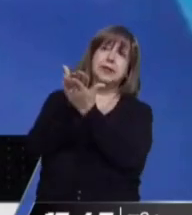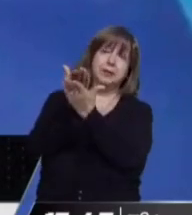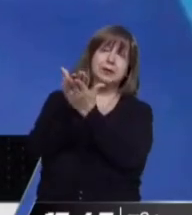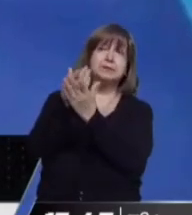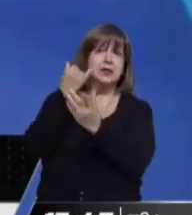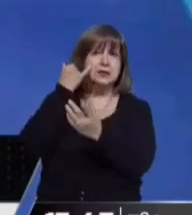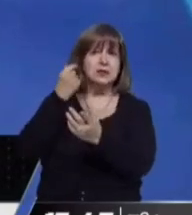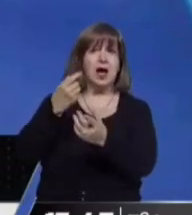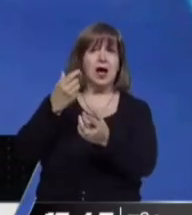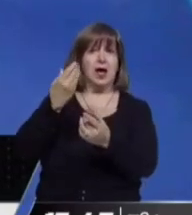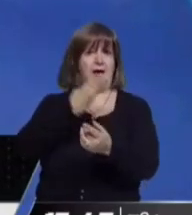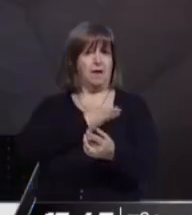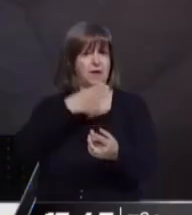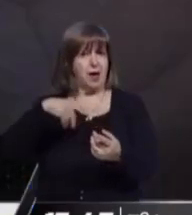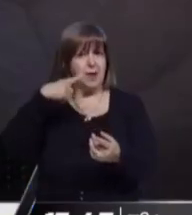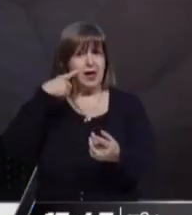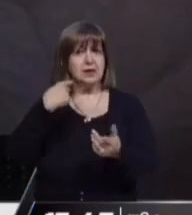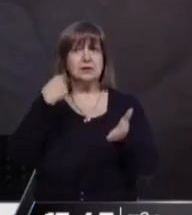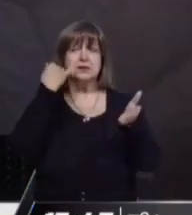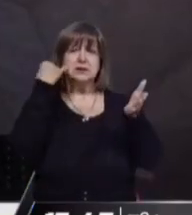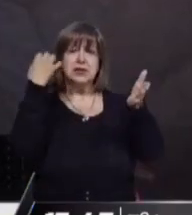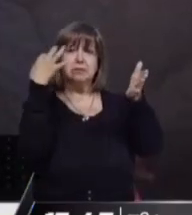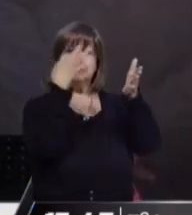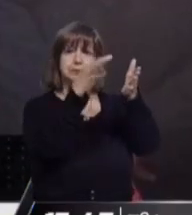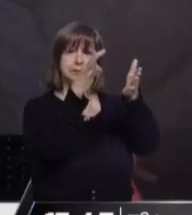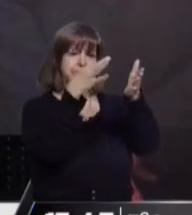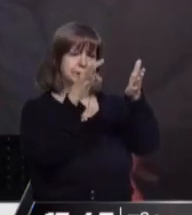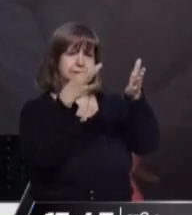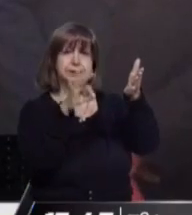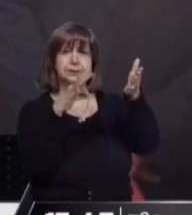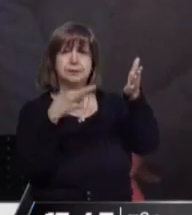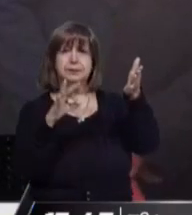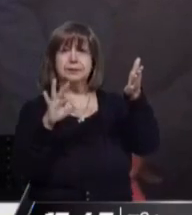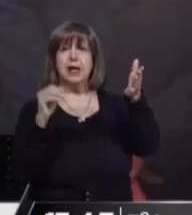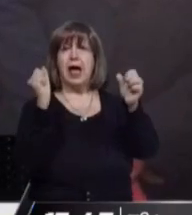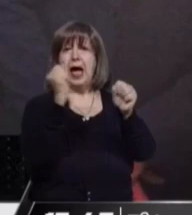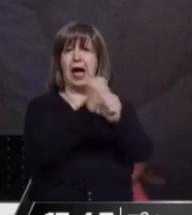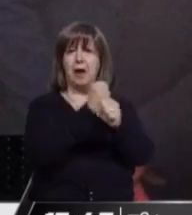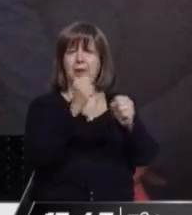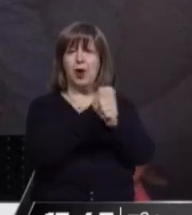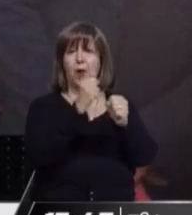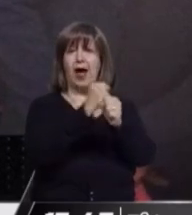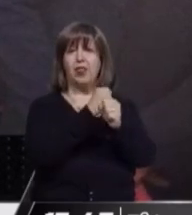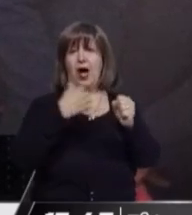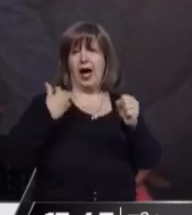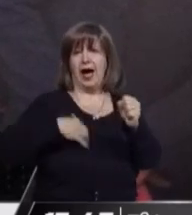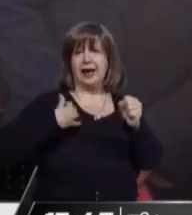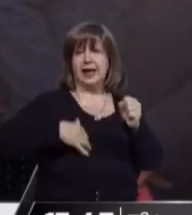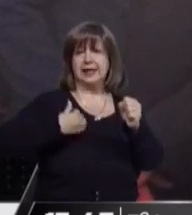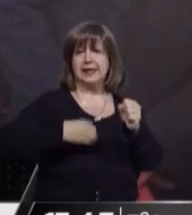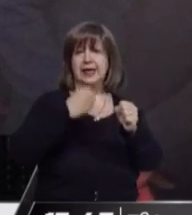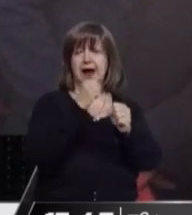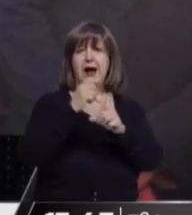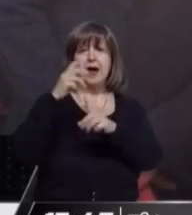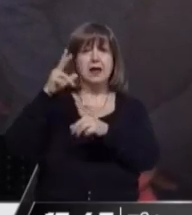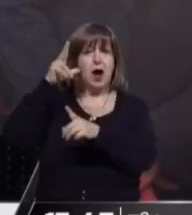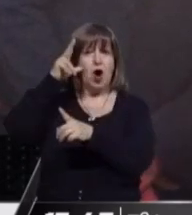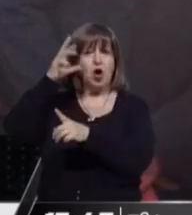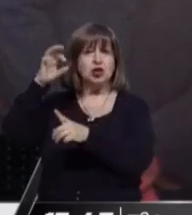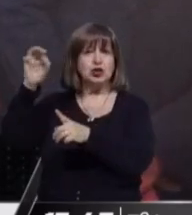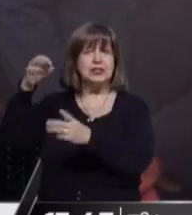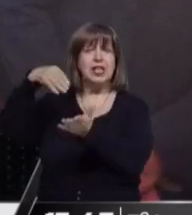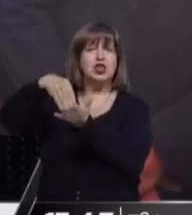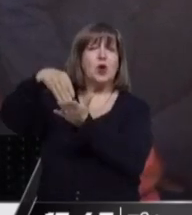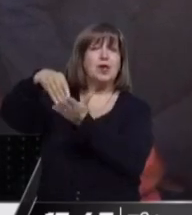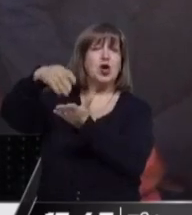fondo aprobó la revisión técnica de la Argentina y lo que va a hacer es enviar un desembolso por casi